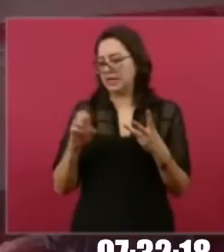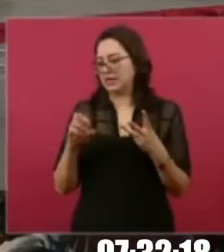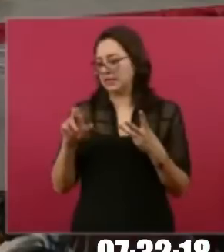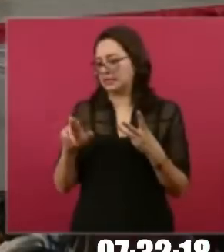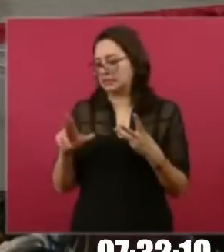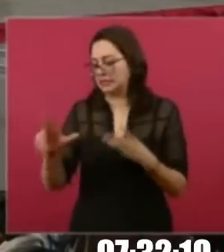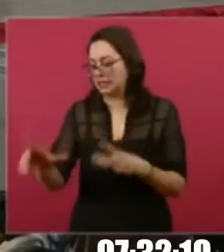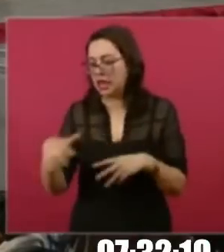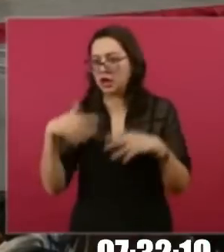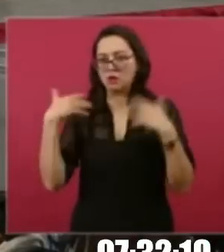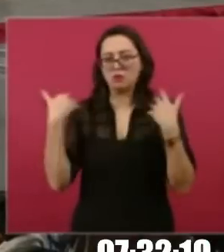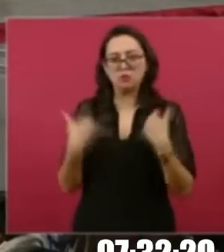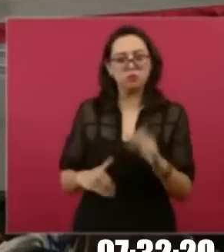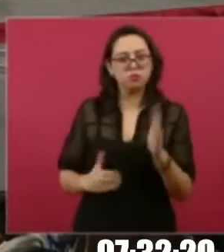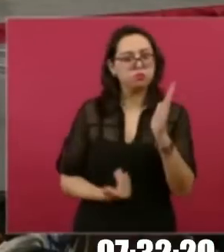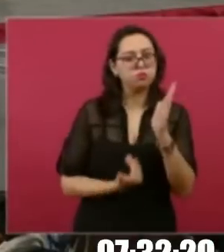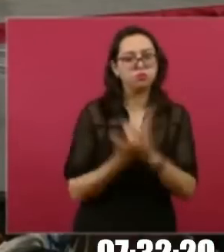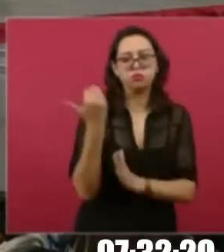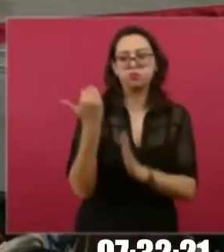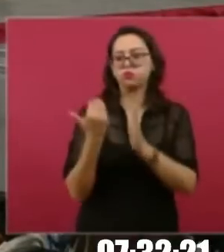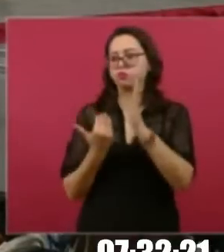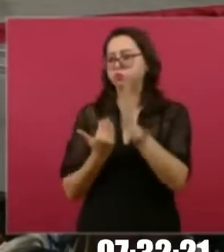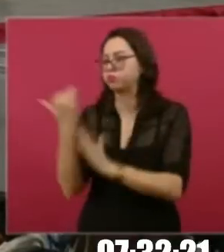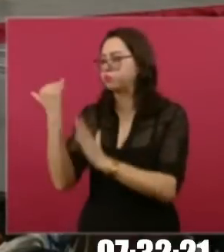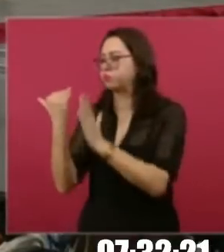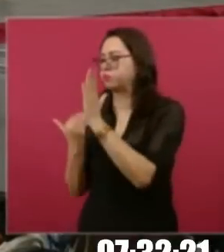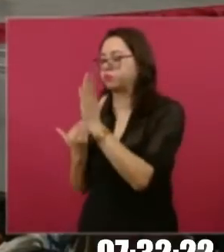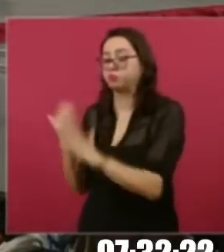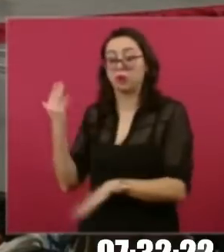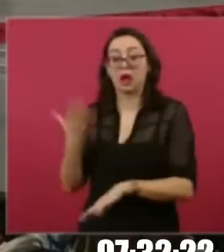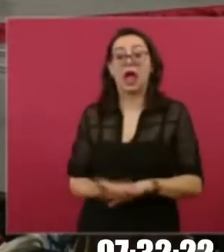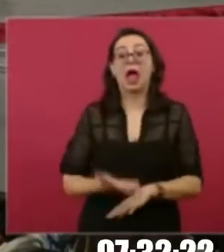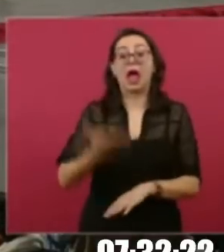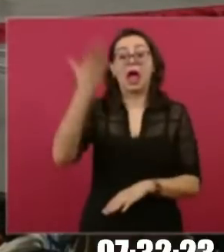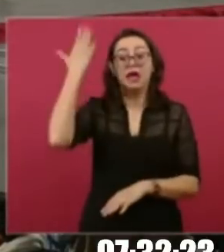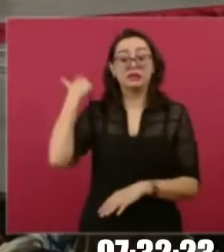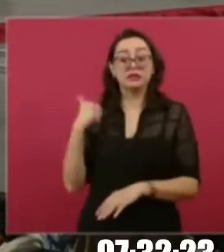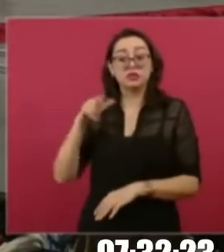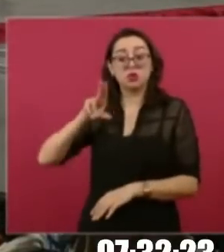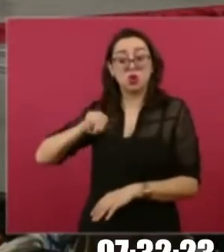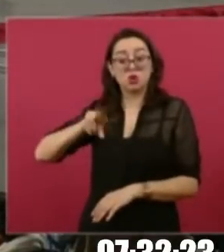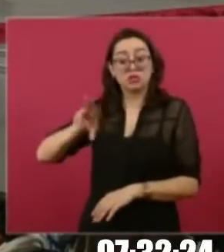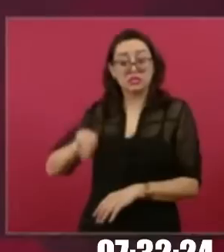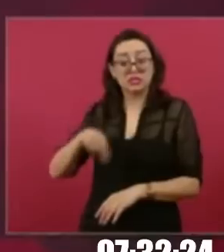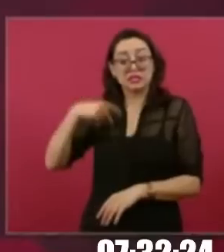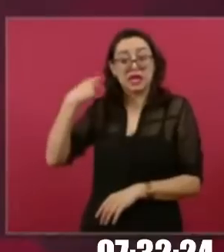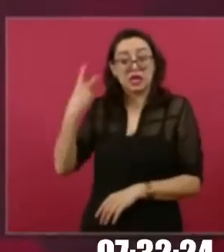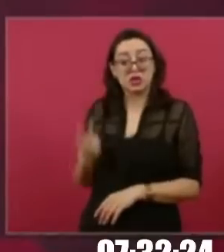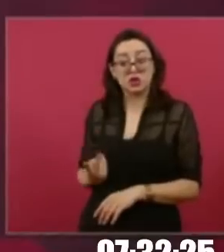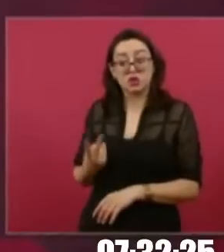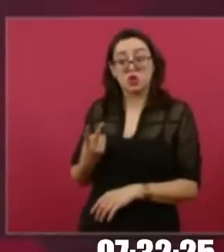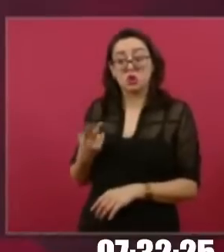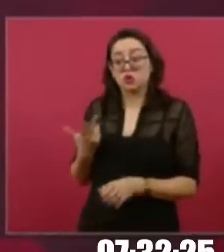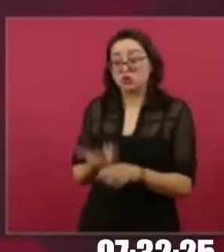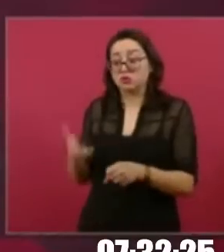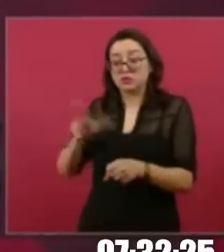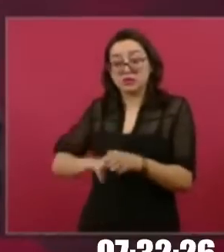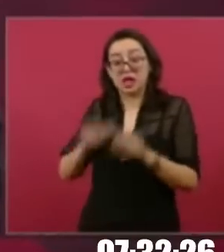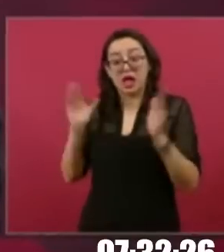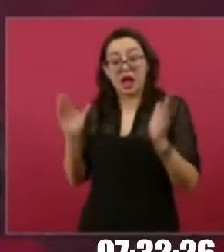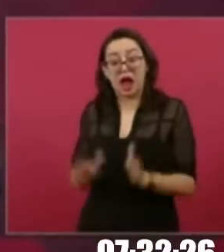82 unidades de Medicina rural más 212 centros de salud tenemos hoy en día